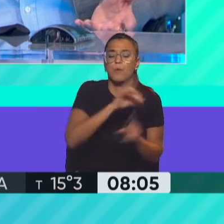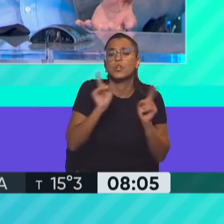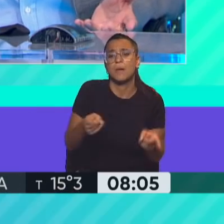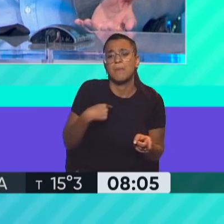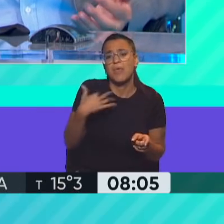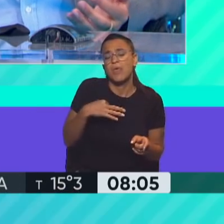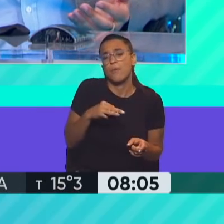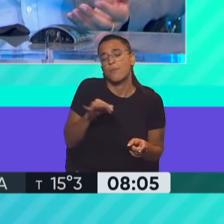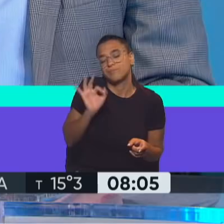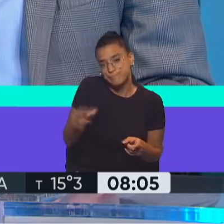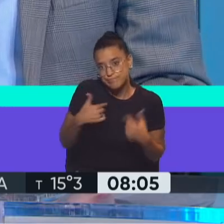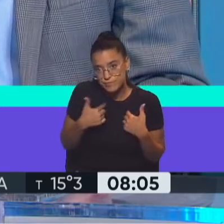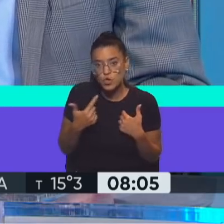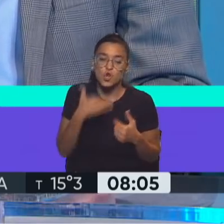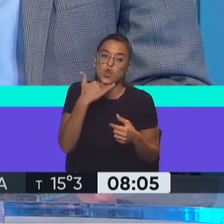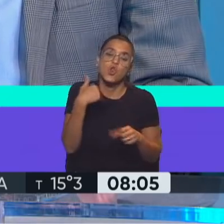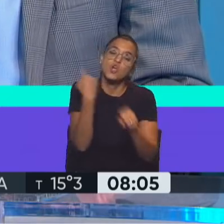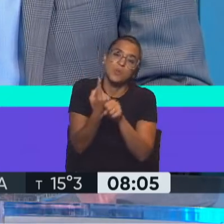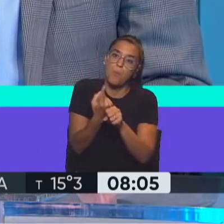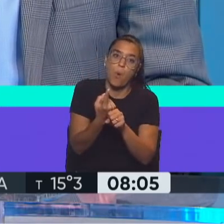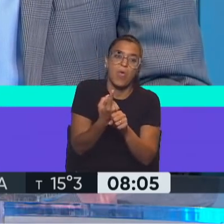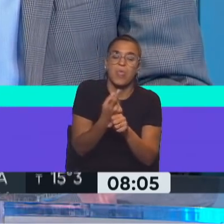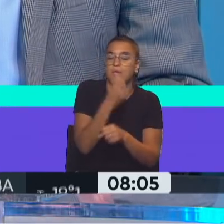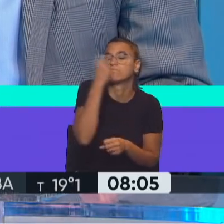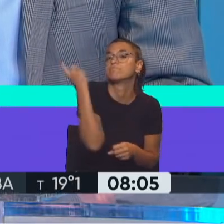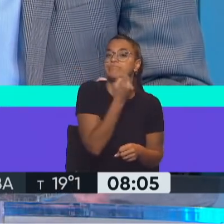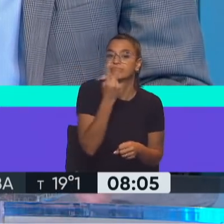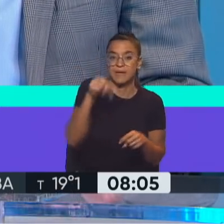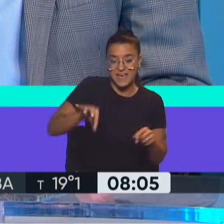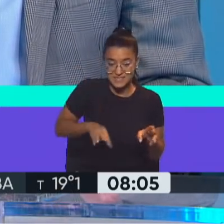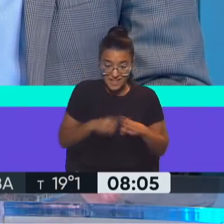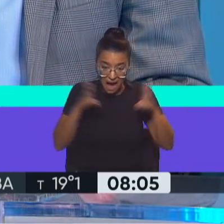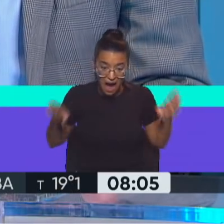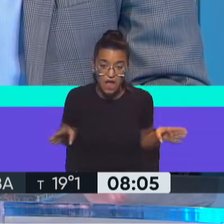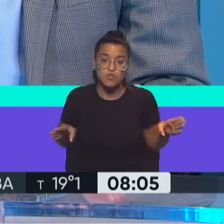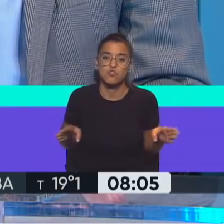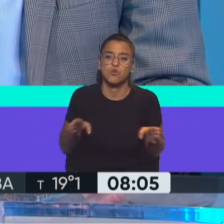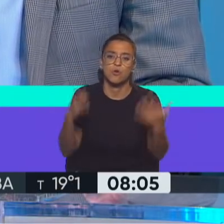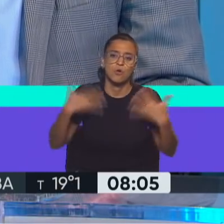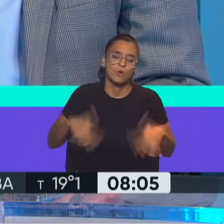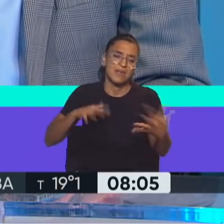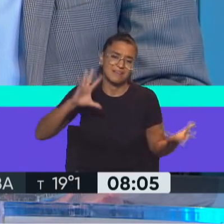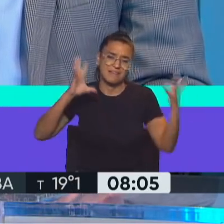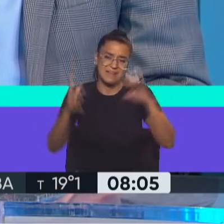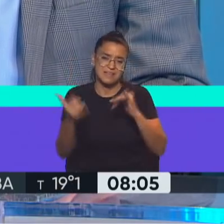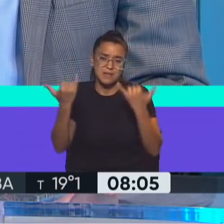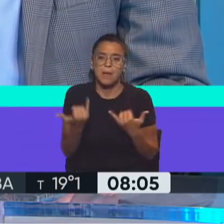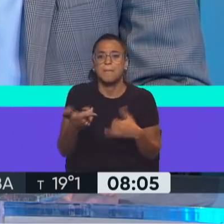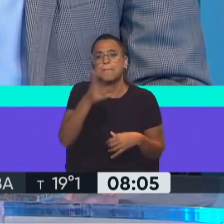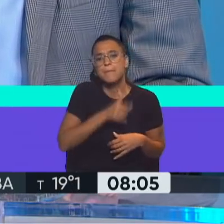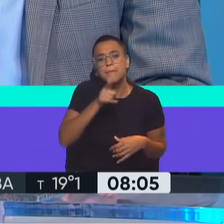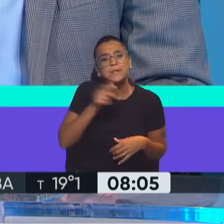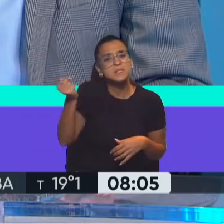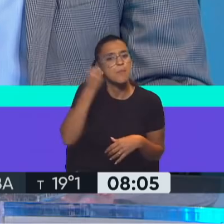de que no se puede hacer ni de la noche a la mañana ni menos en un año como este donde hay el tamaño de la crisis que tenemos lo que me parece importante